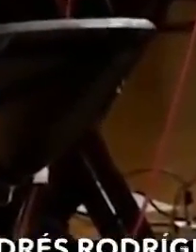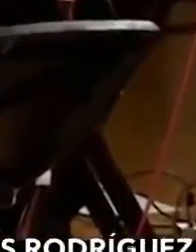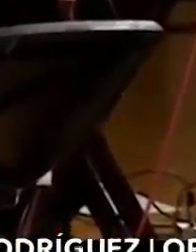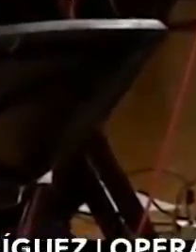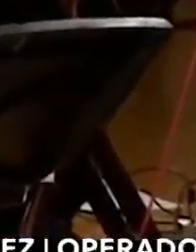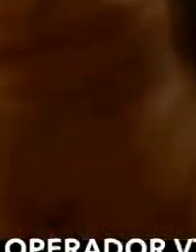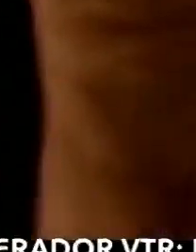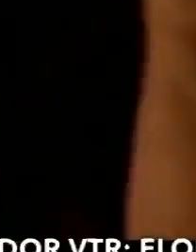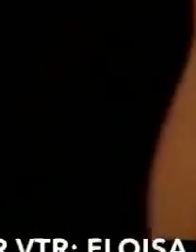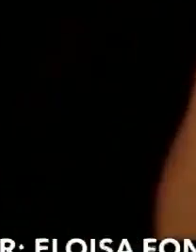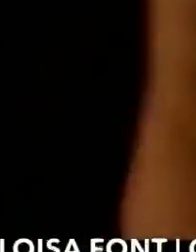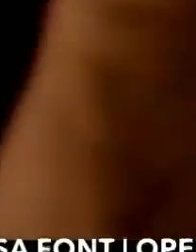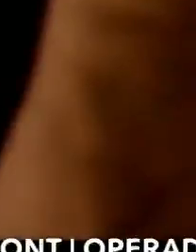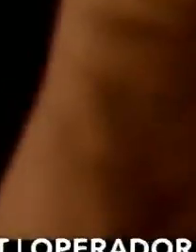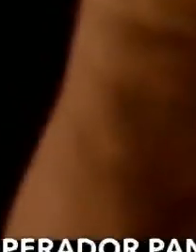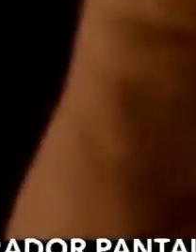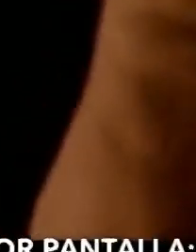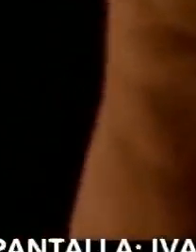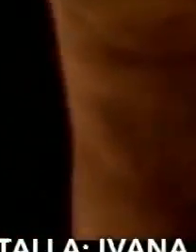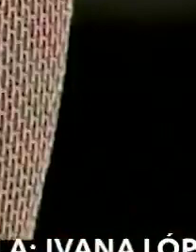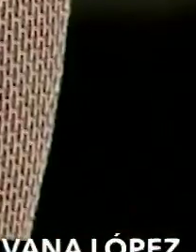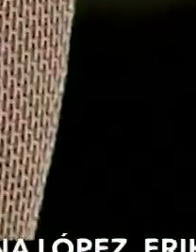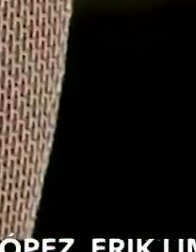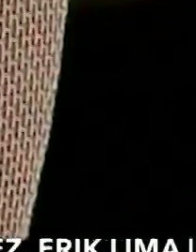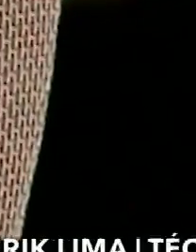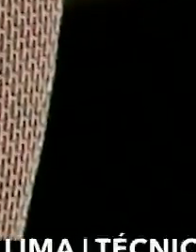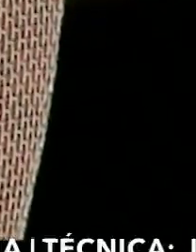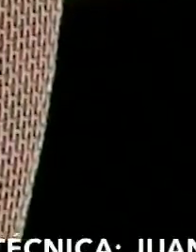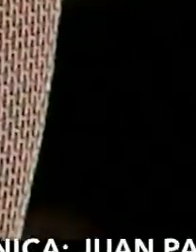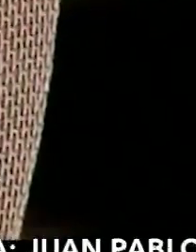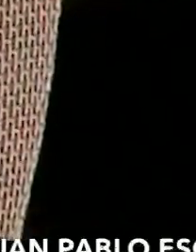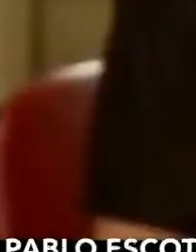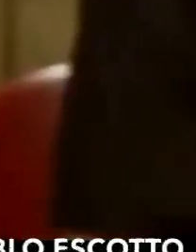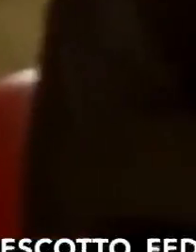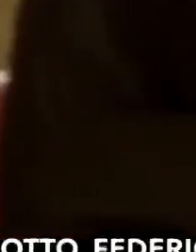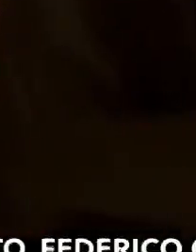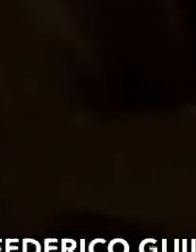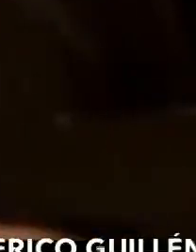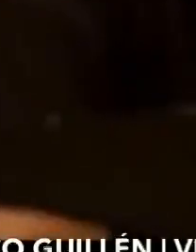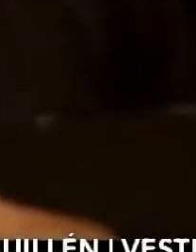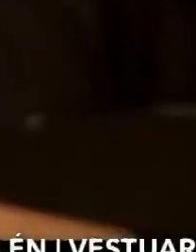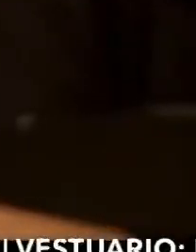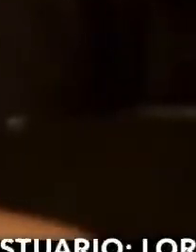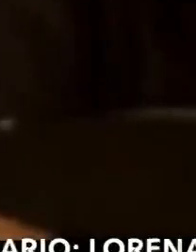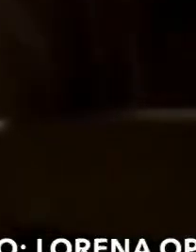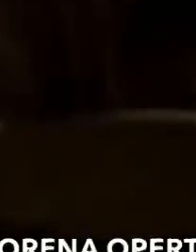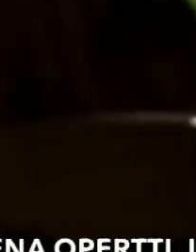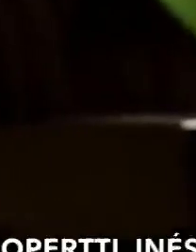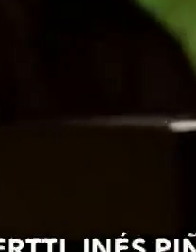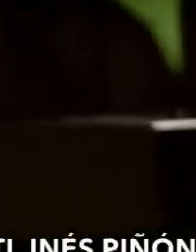si quieres, vestirte de reina, gobernar la